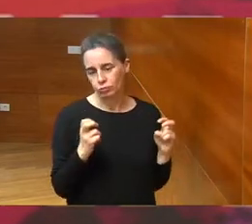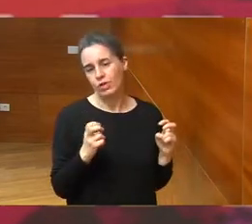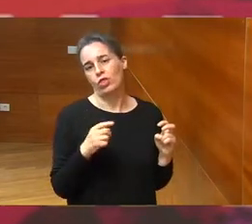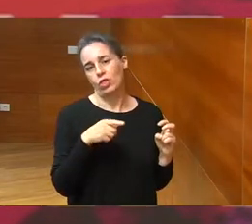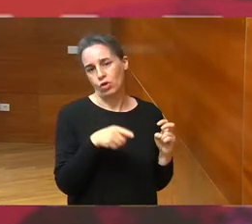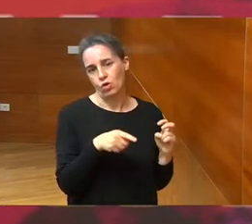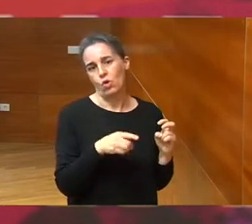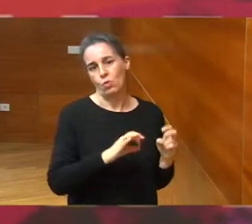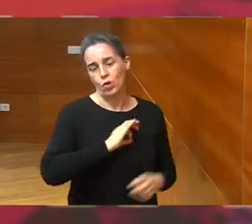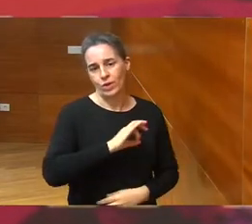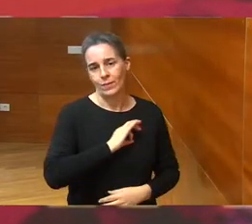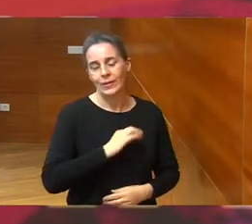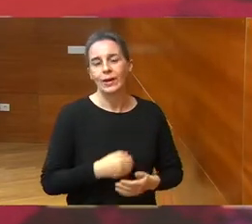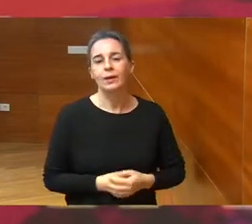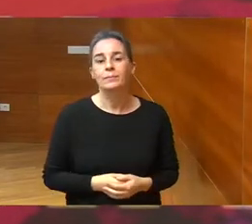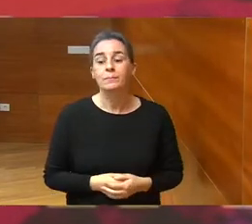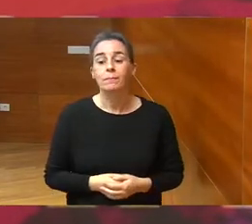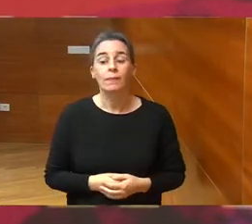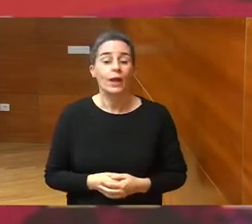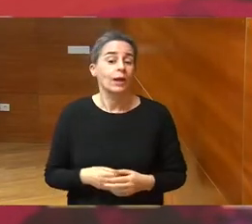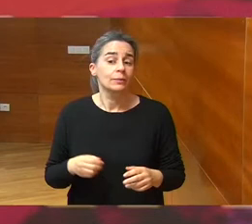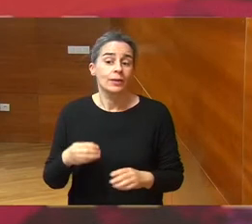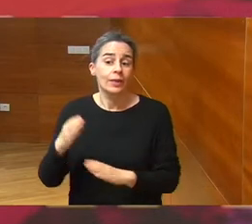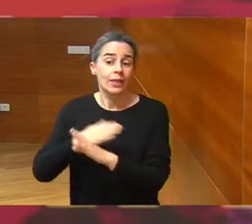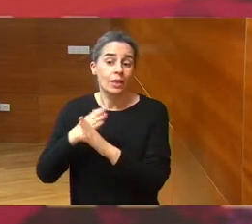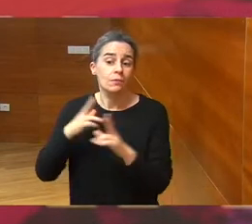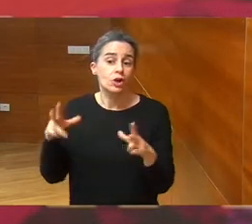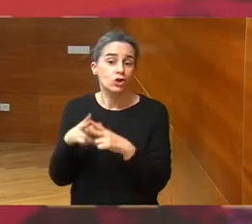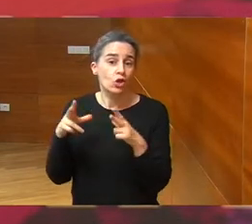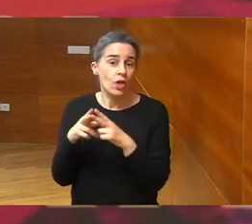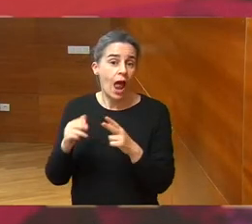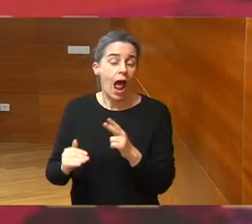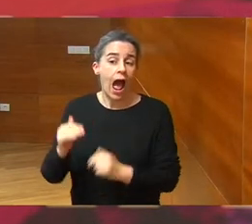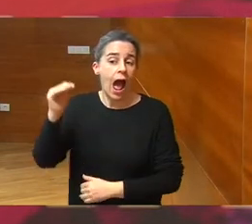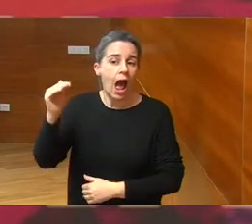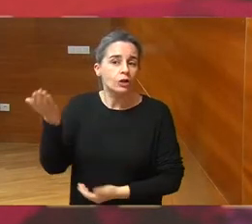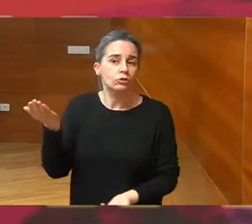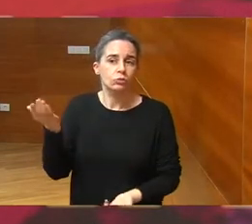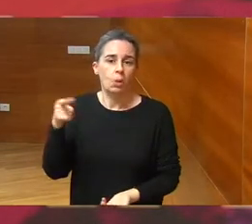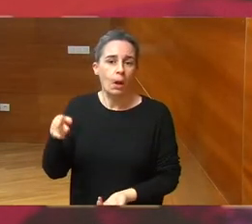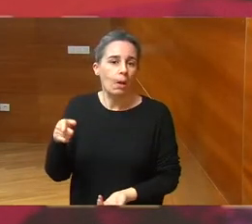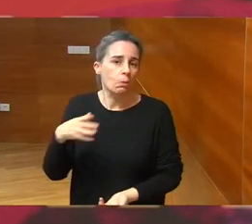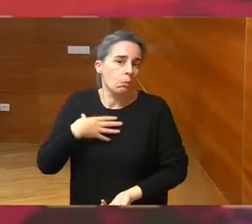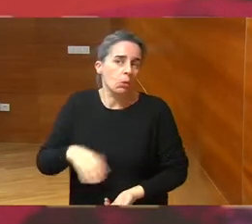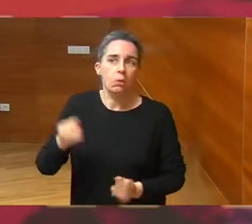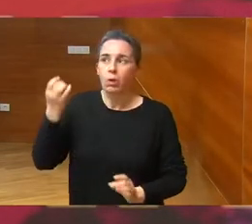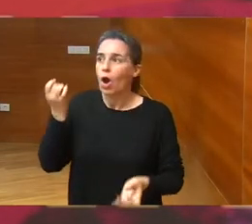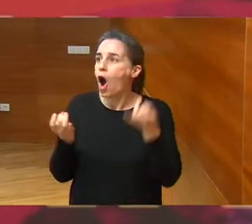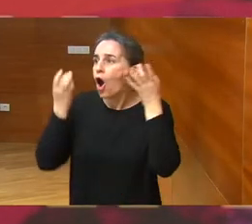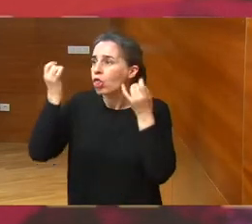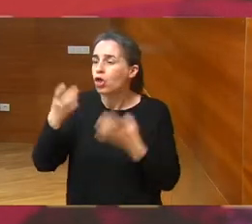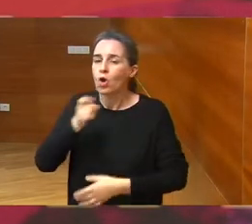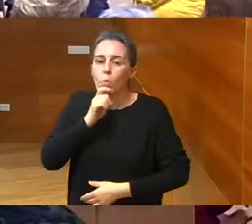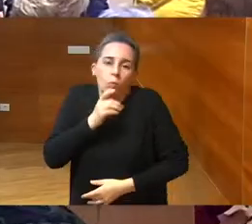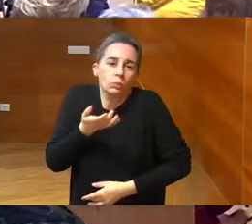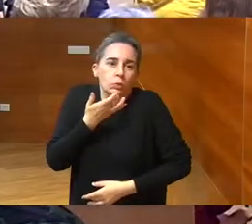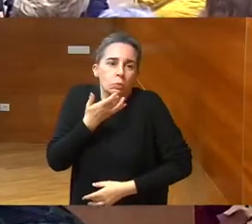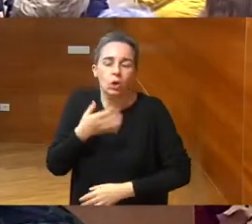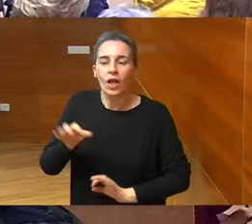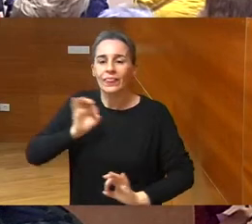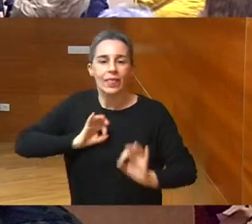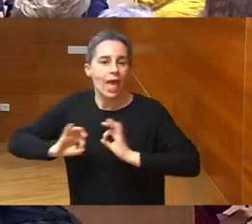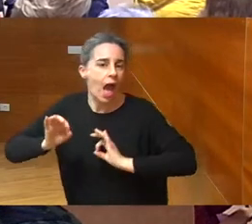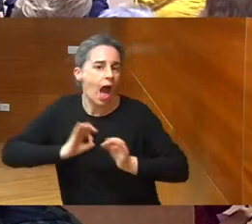acomodada pues por ejemplo se entretiño Pues fue haciendo funciones de teatro entre amigos o arcallando hornadas de poesía